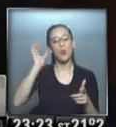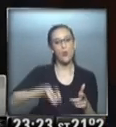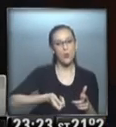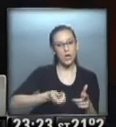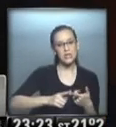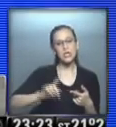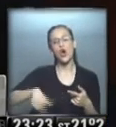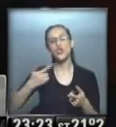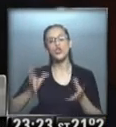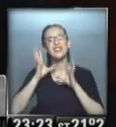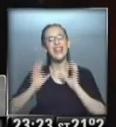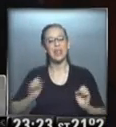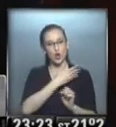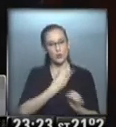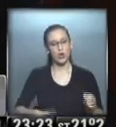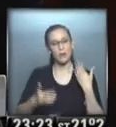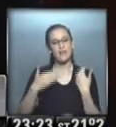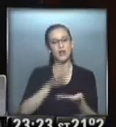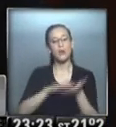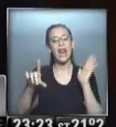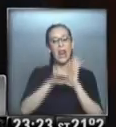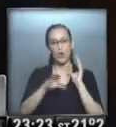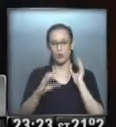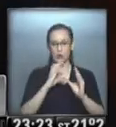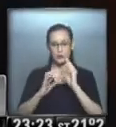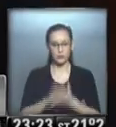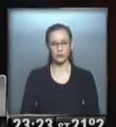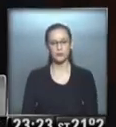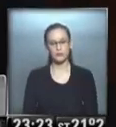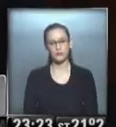legal y técnico del gobierno para hablar de la ley de medios.